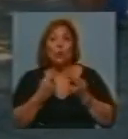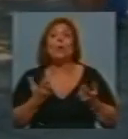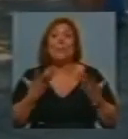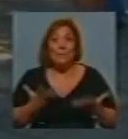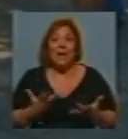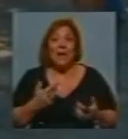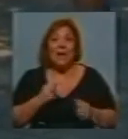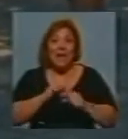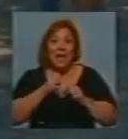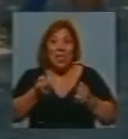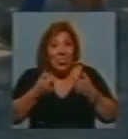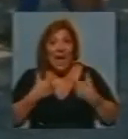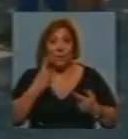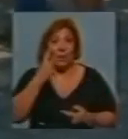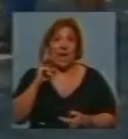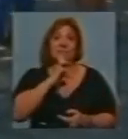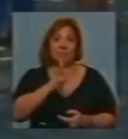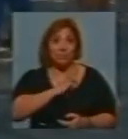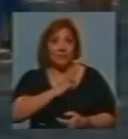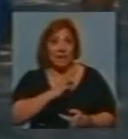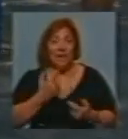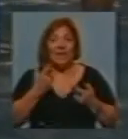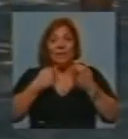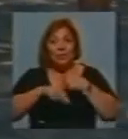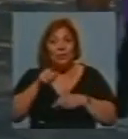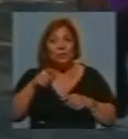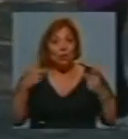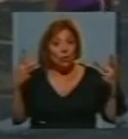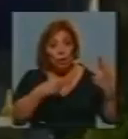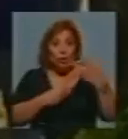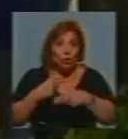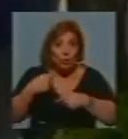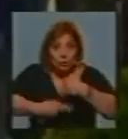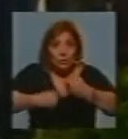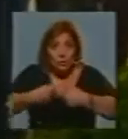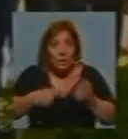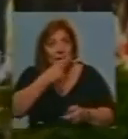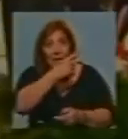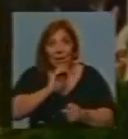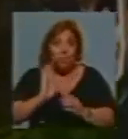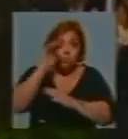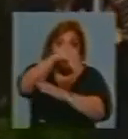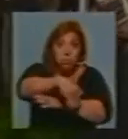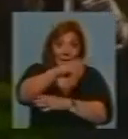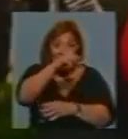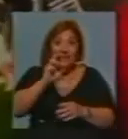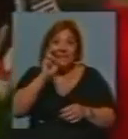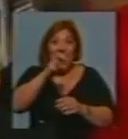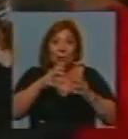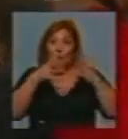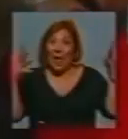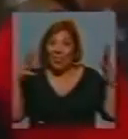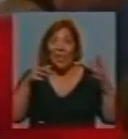planteos y obtener respuestas. Mientras tanto, las medidas de cortes intermitentes en el puente de la represa de Salto Grande se van a